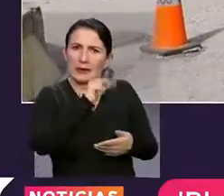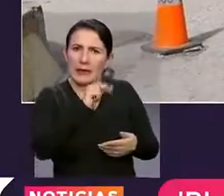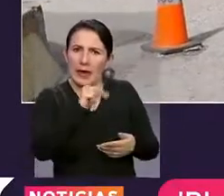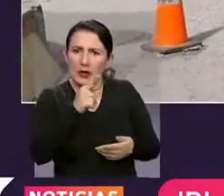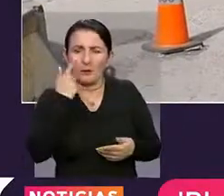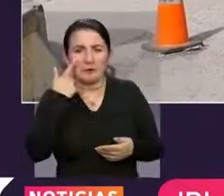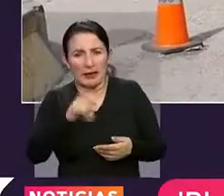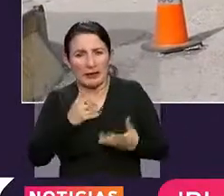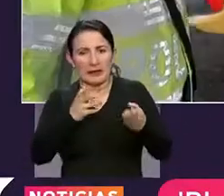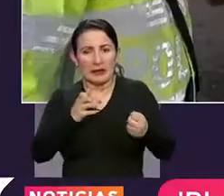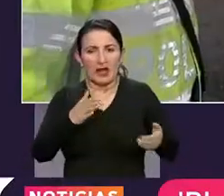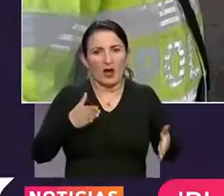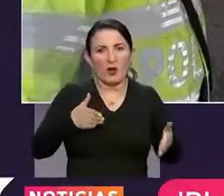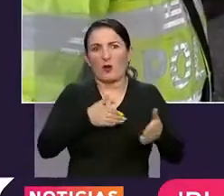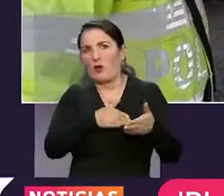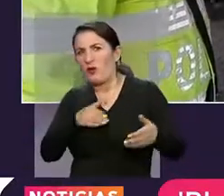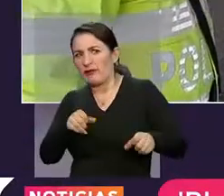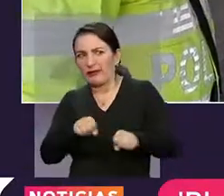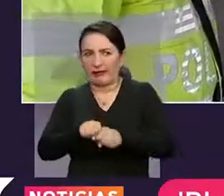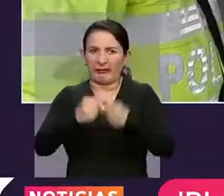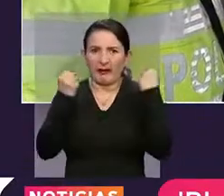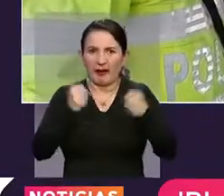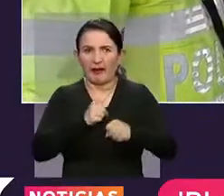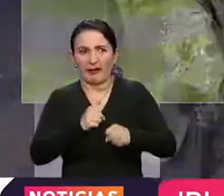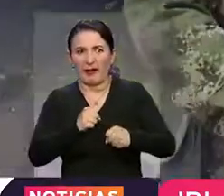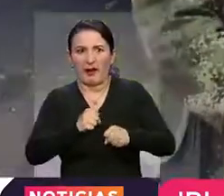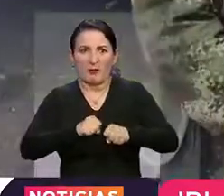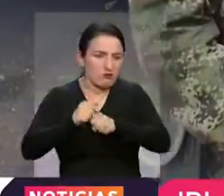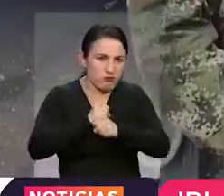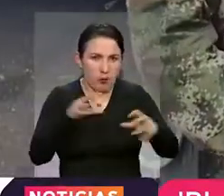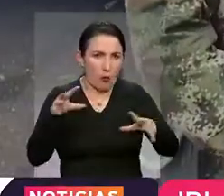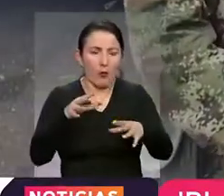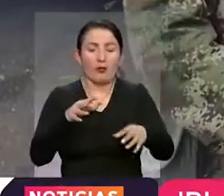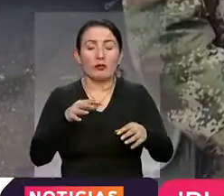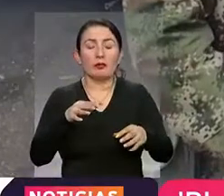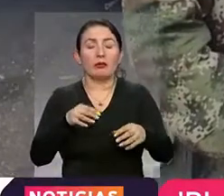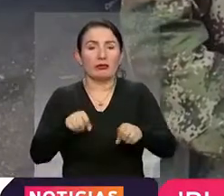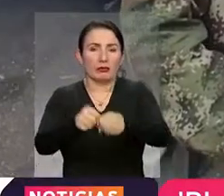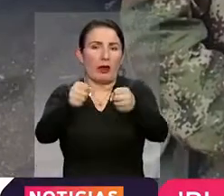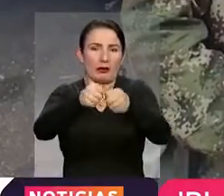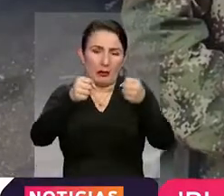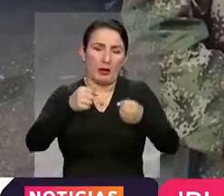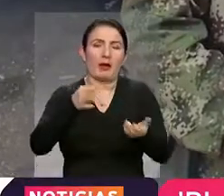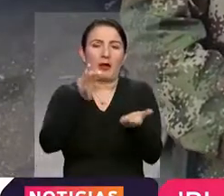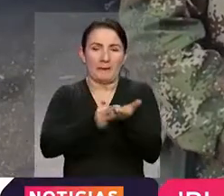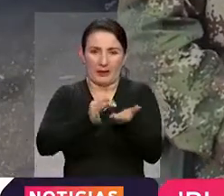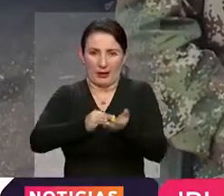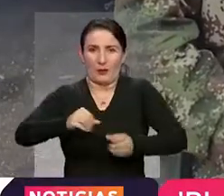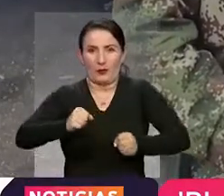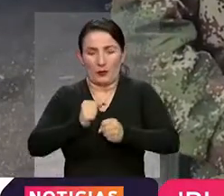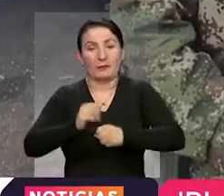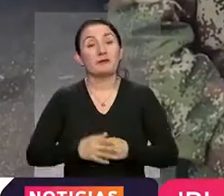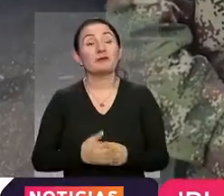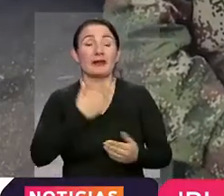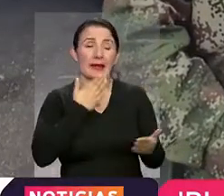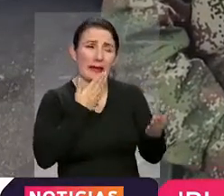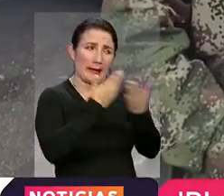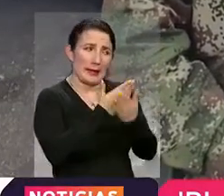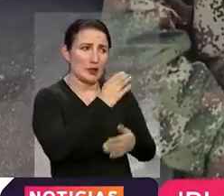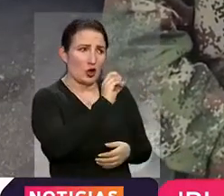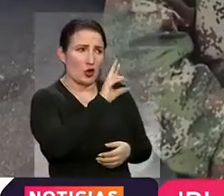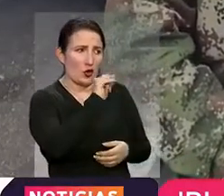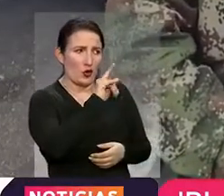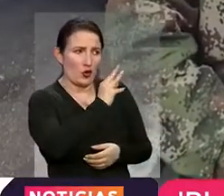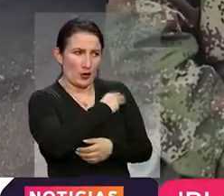que quiera causar alguna actividad que vaya en contra de la seguridad de la capital. Muchas gracias, coronel. Pues se espera que este